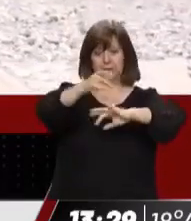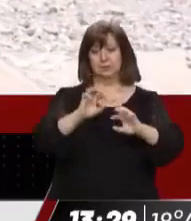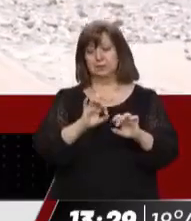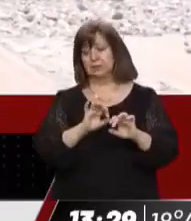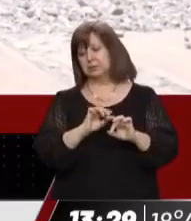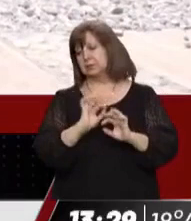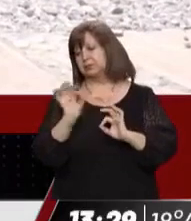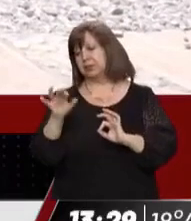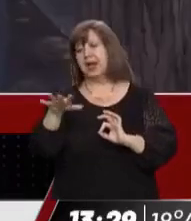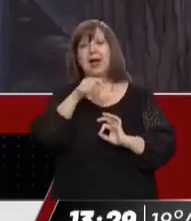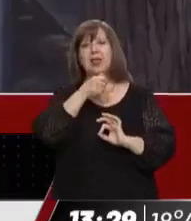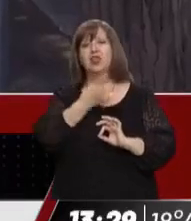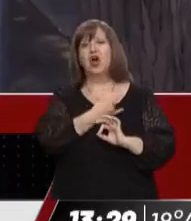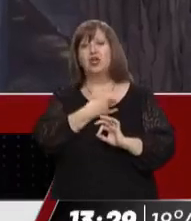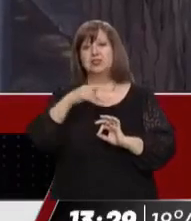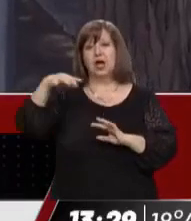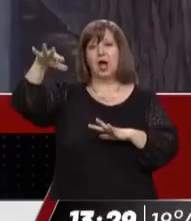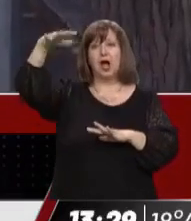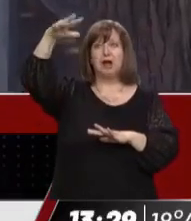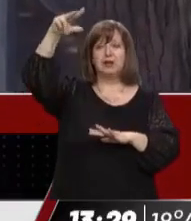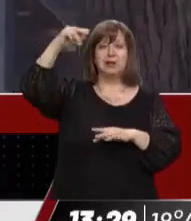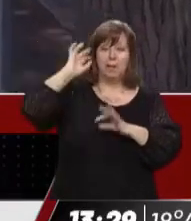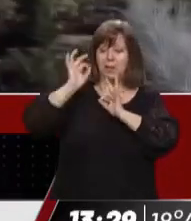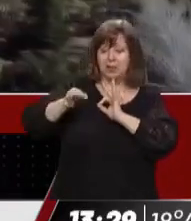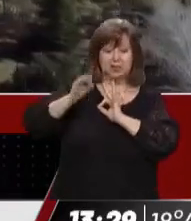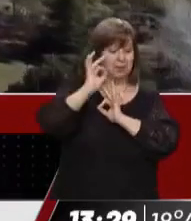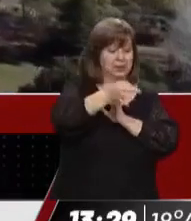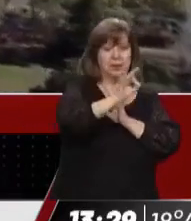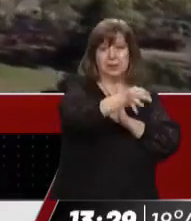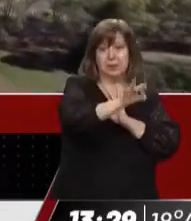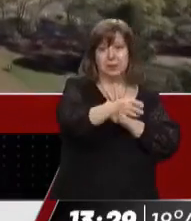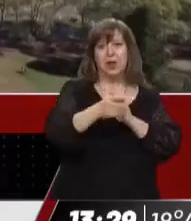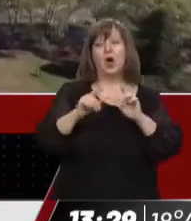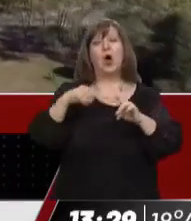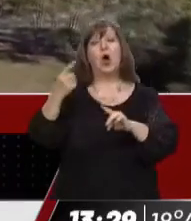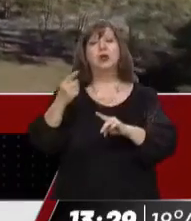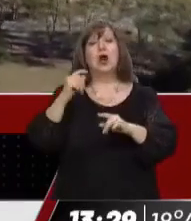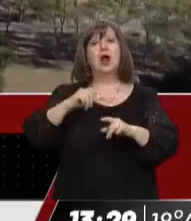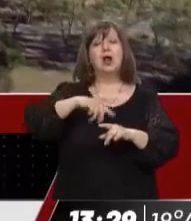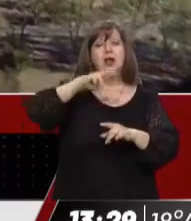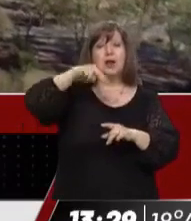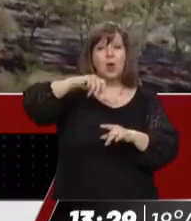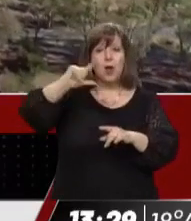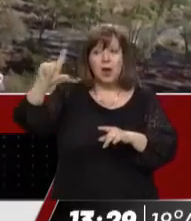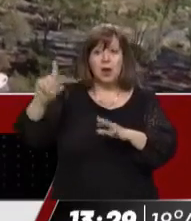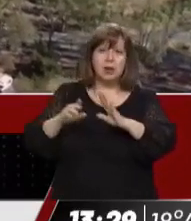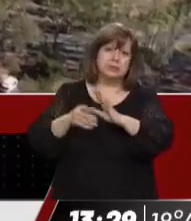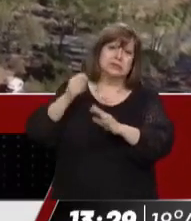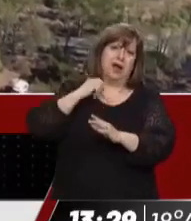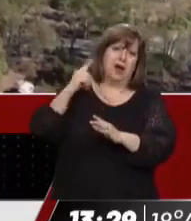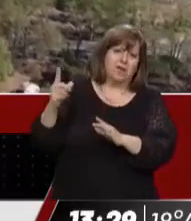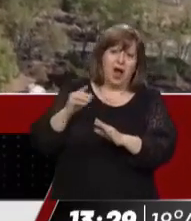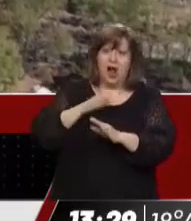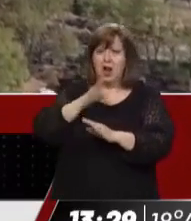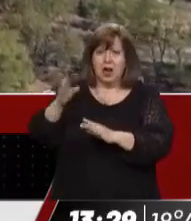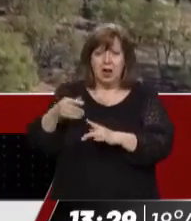a todo lo que tiene que ver bombero y defensa civil trabajando en aquellos lugares un poquito más alejado como puede ser nihuil Valle grande se puede hacer que no